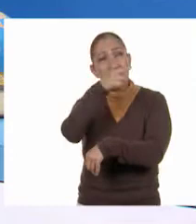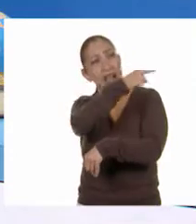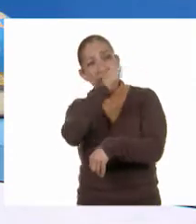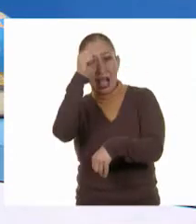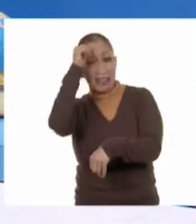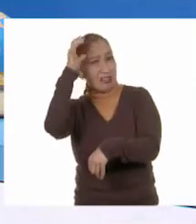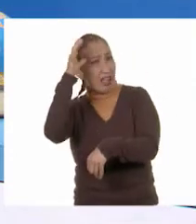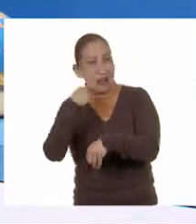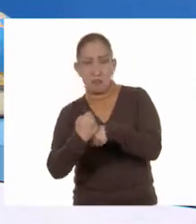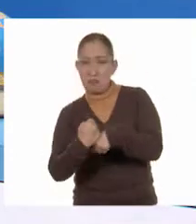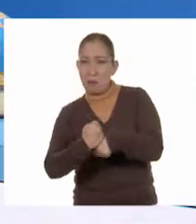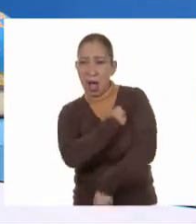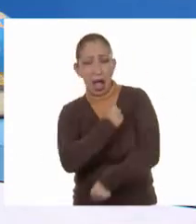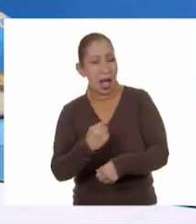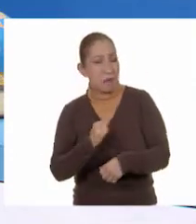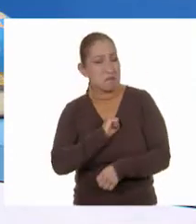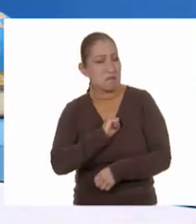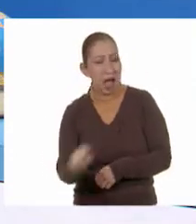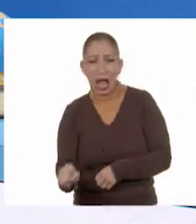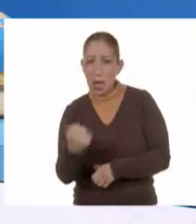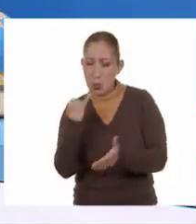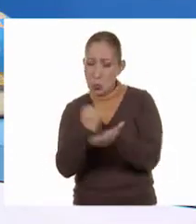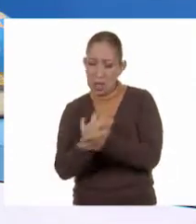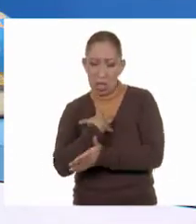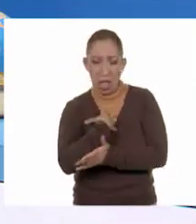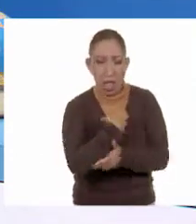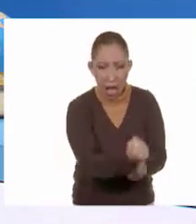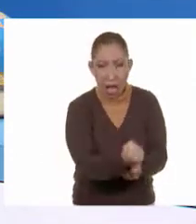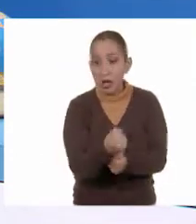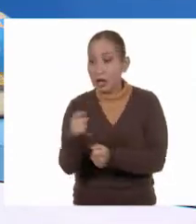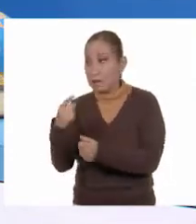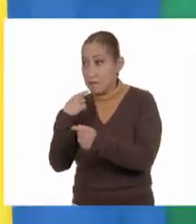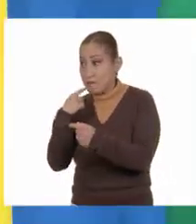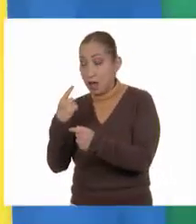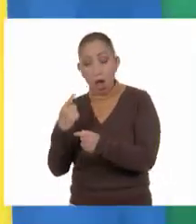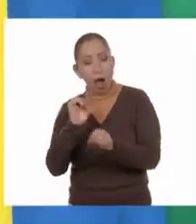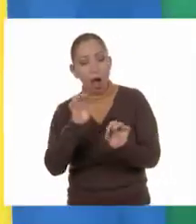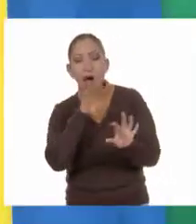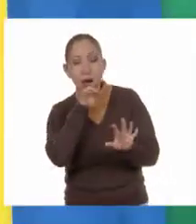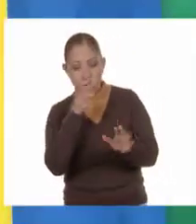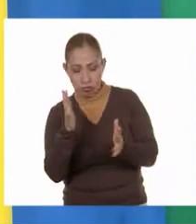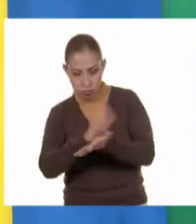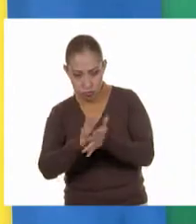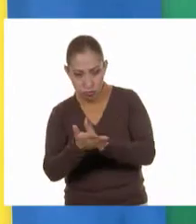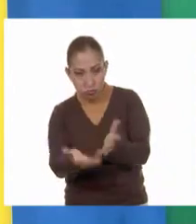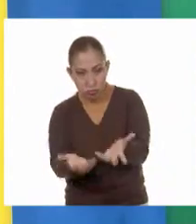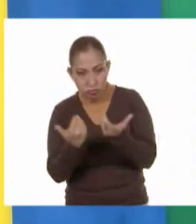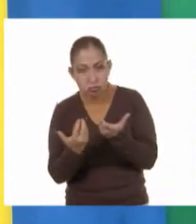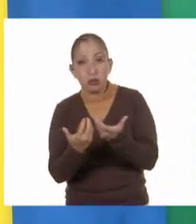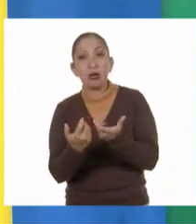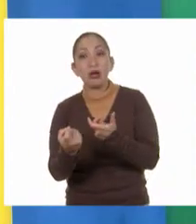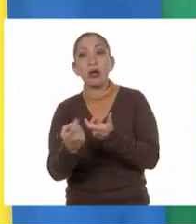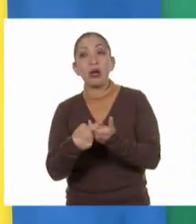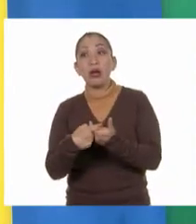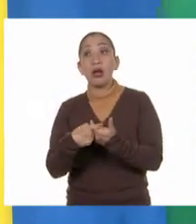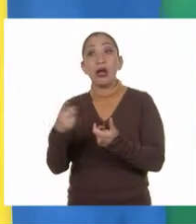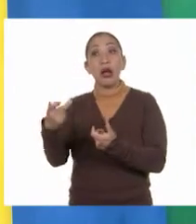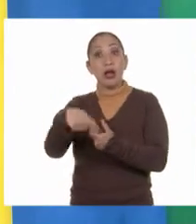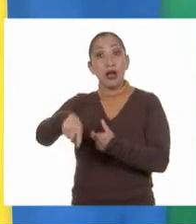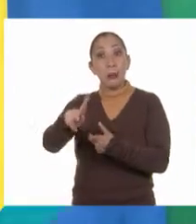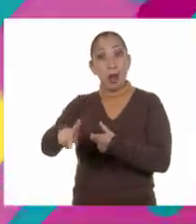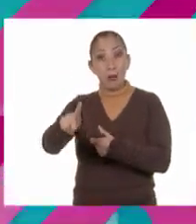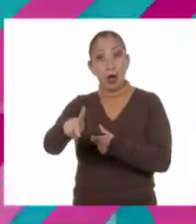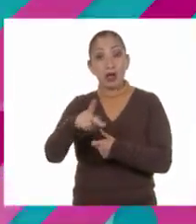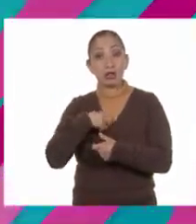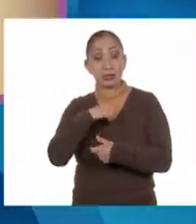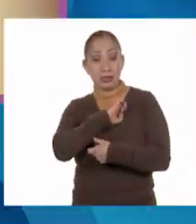su descontento por la fuerte carga tributaria y pactan con ellos. Además, mientras los españoles empleaban las armas